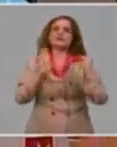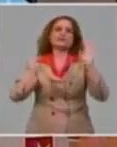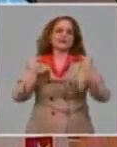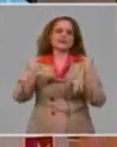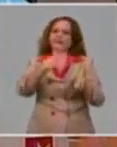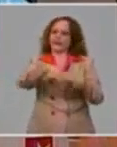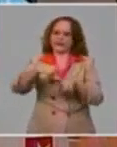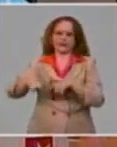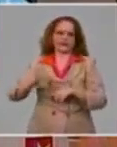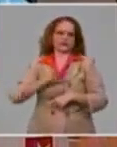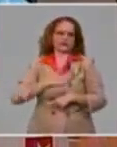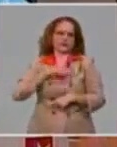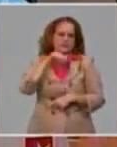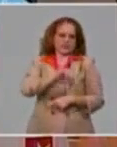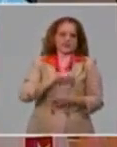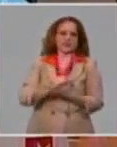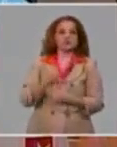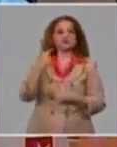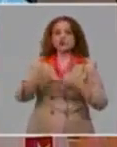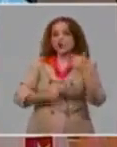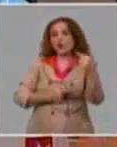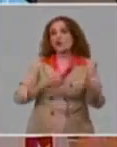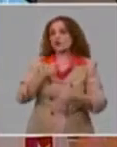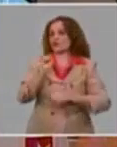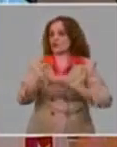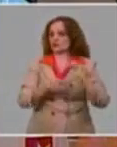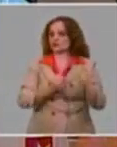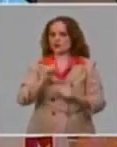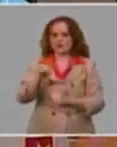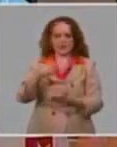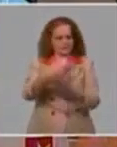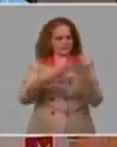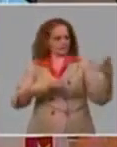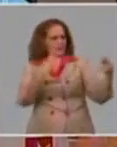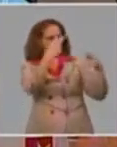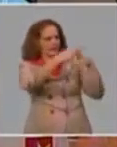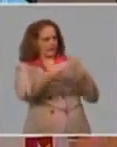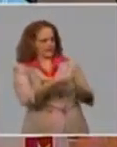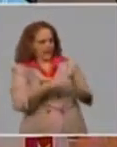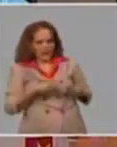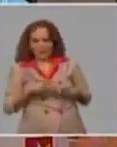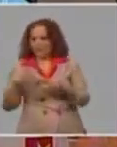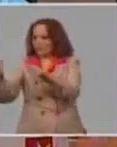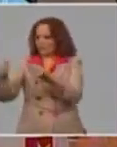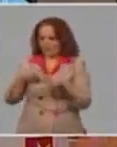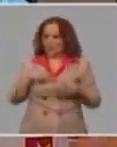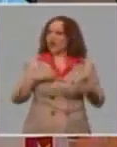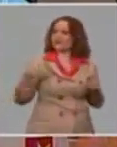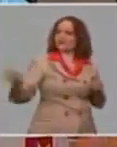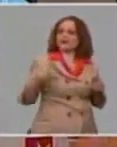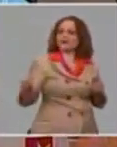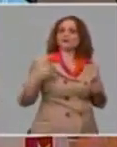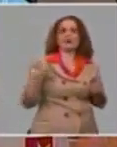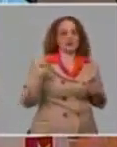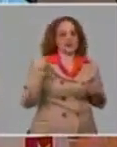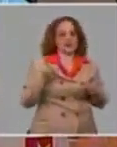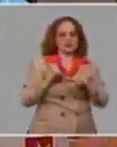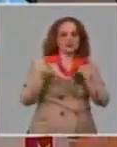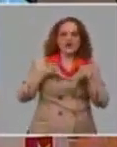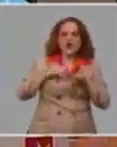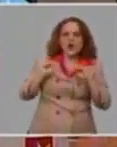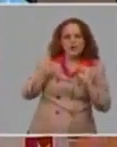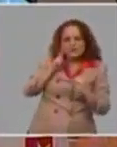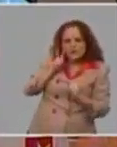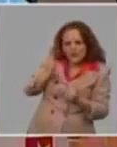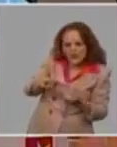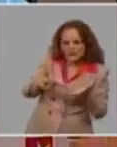eso se hace día a día, y no es porque nos traigan un listado, no. Vamos a comprobar el listado, le hacemos la preparación al lugar, y se